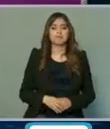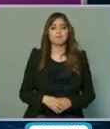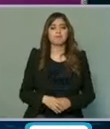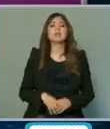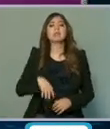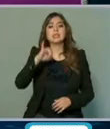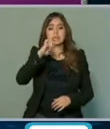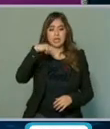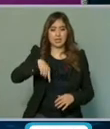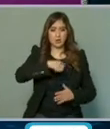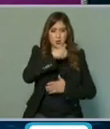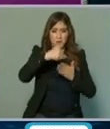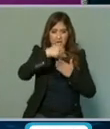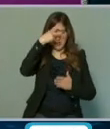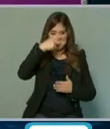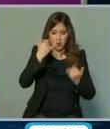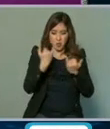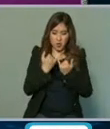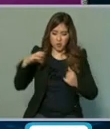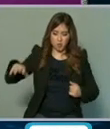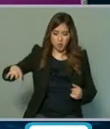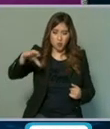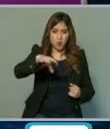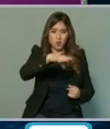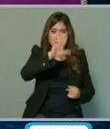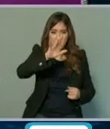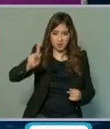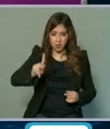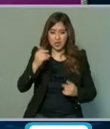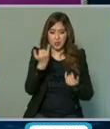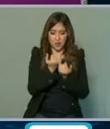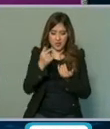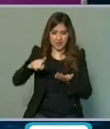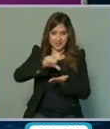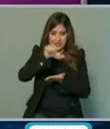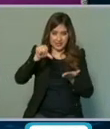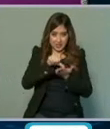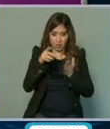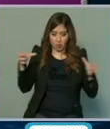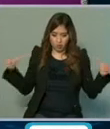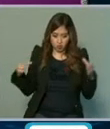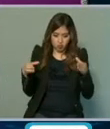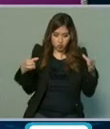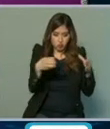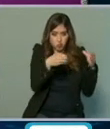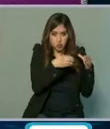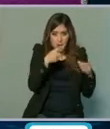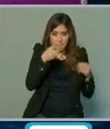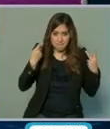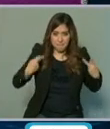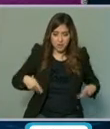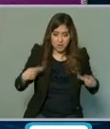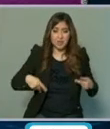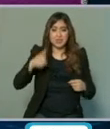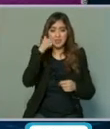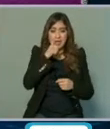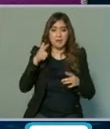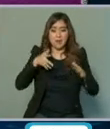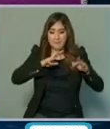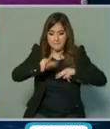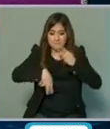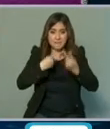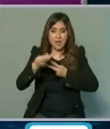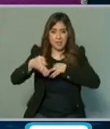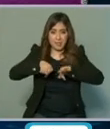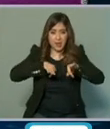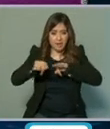espacios de la Ciudad de México y sobre todo en las colonias populares y en el centro de la ciudad, donde hay como un conglomerado de gente que acude diariamente a trabajar,